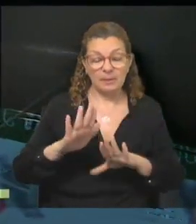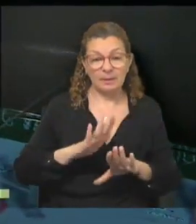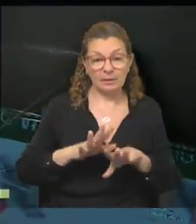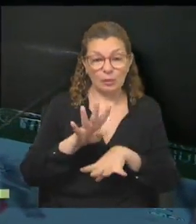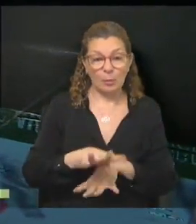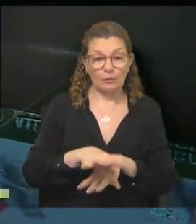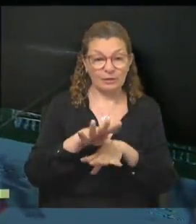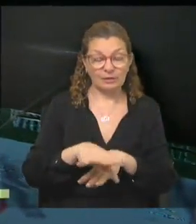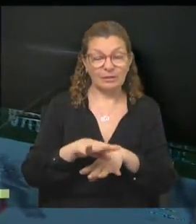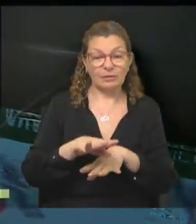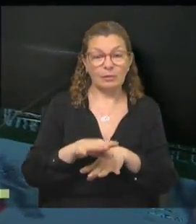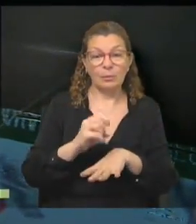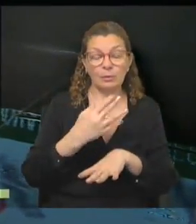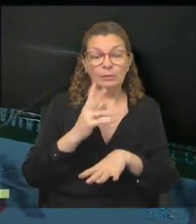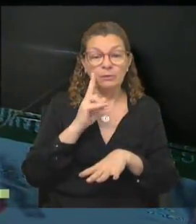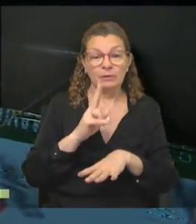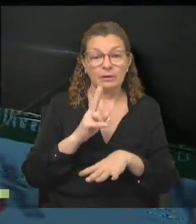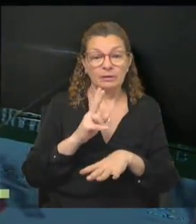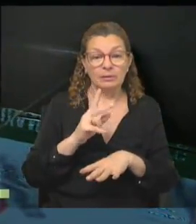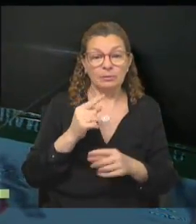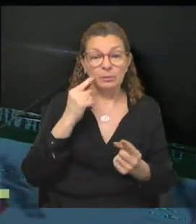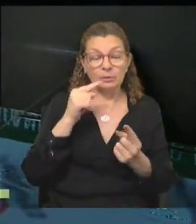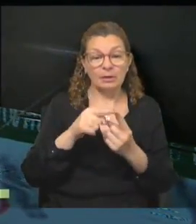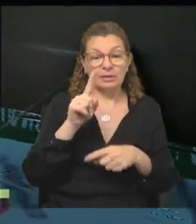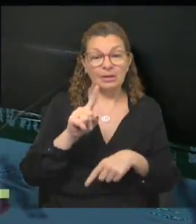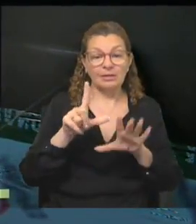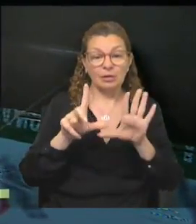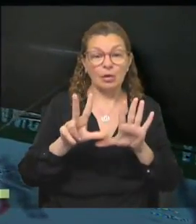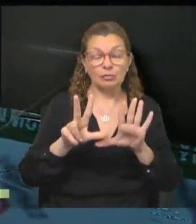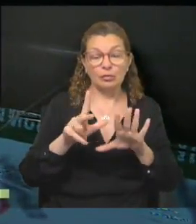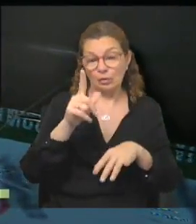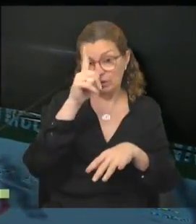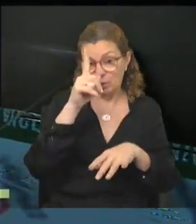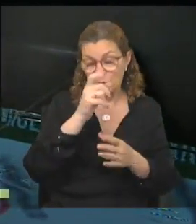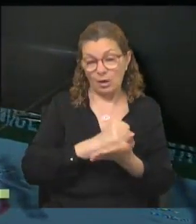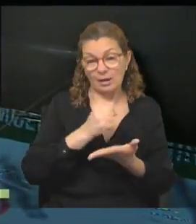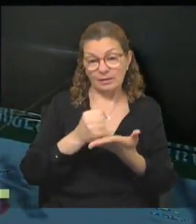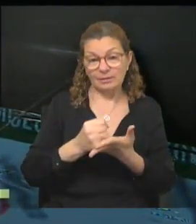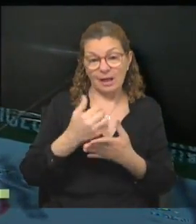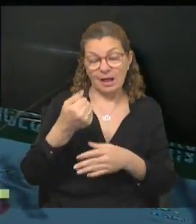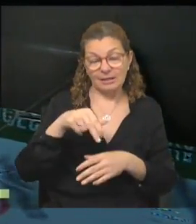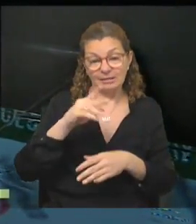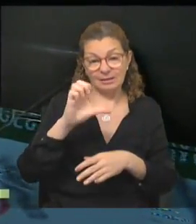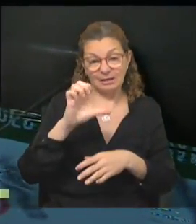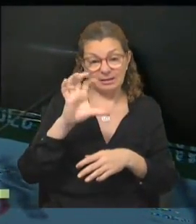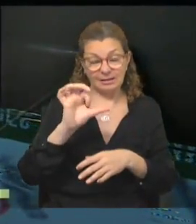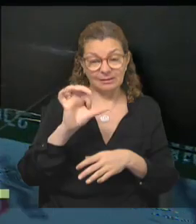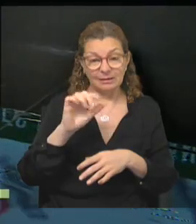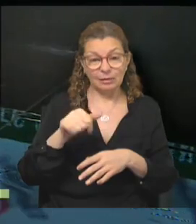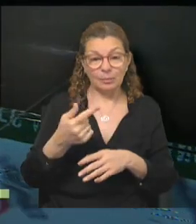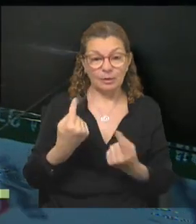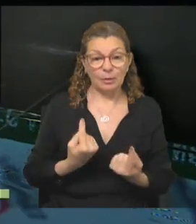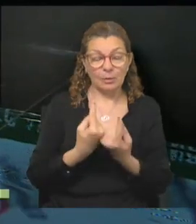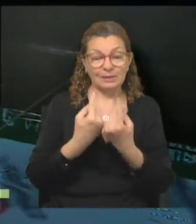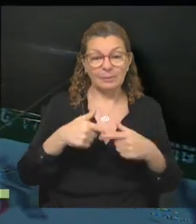movilización que bueno va a tener su punto central en 18 de julio eh van hasta eh andes y e donde se encuentra el